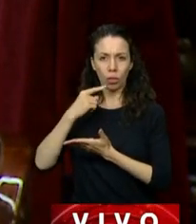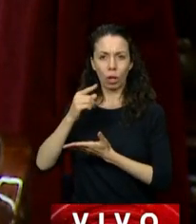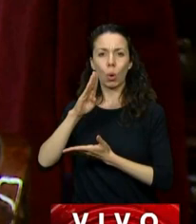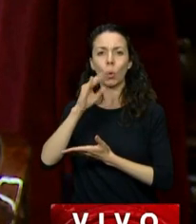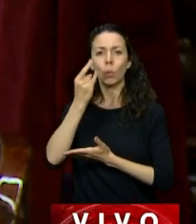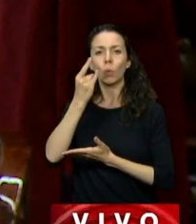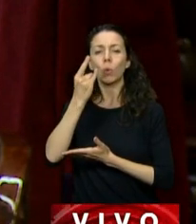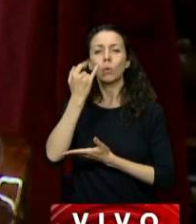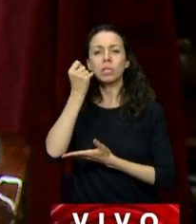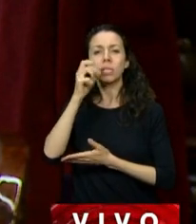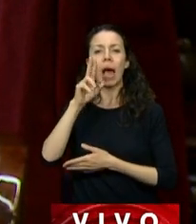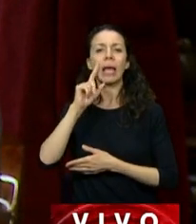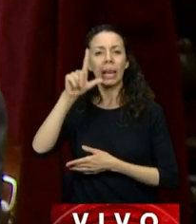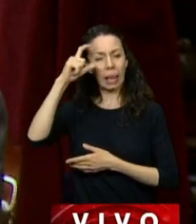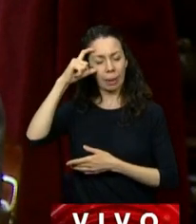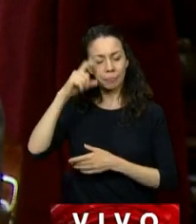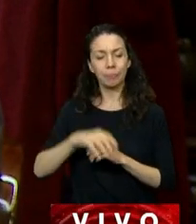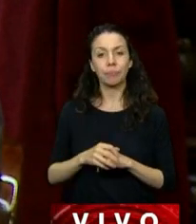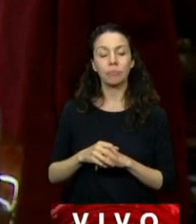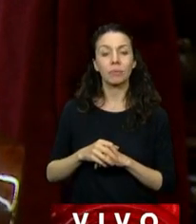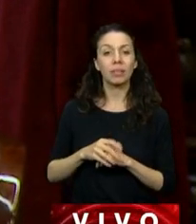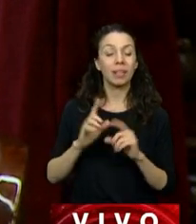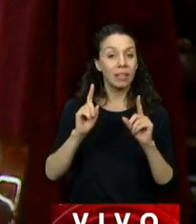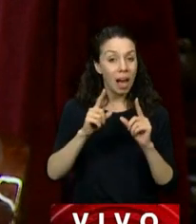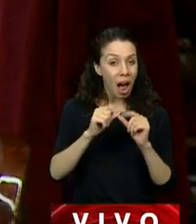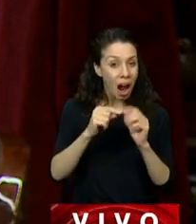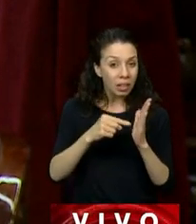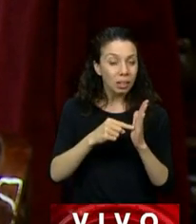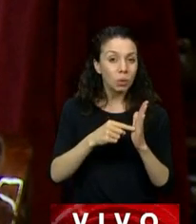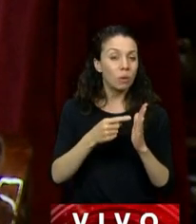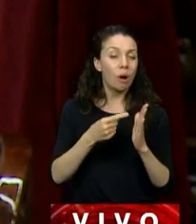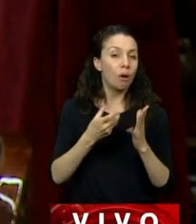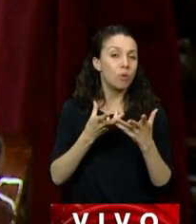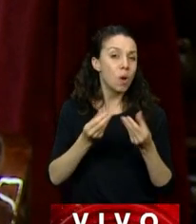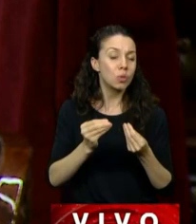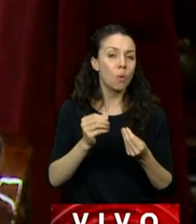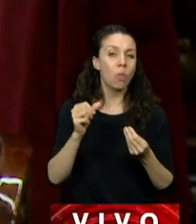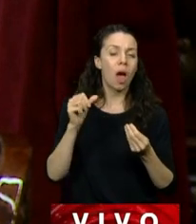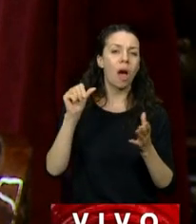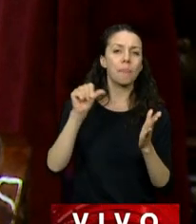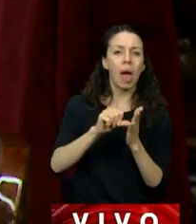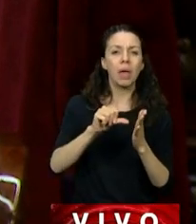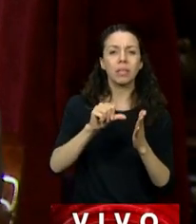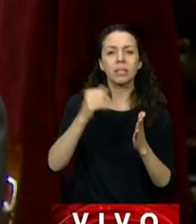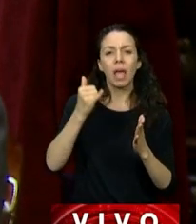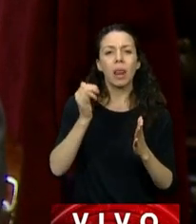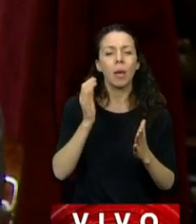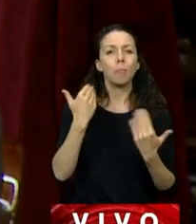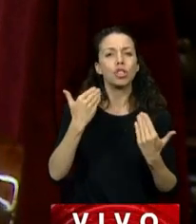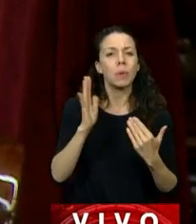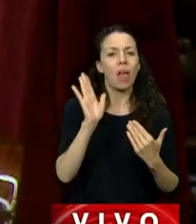en su alusión. Ese artículo no ayuda a un país con previsibilidad. Delegar